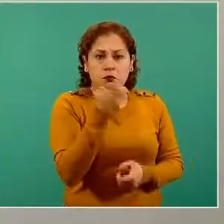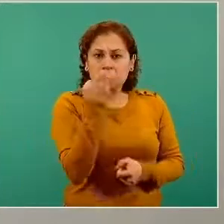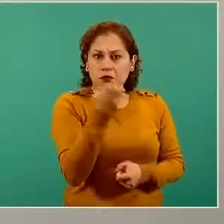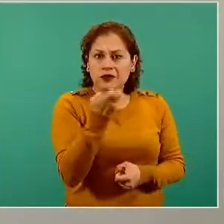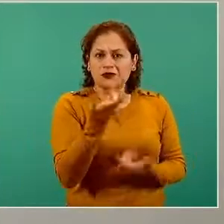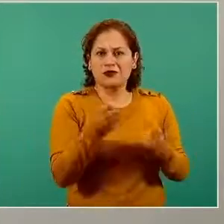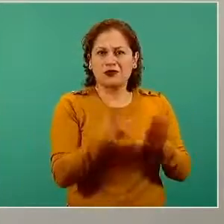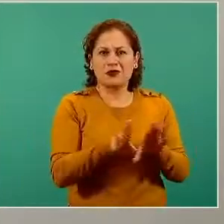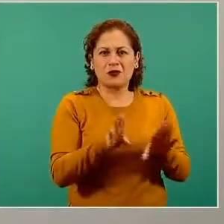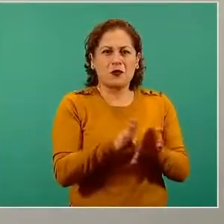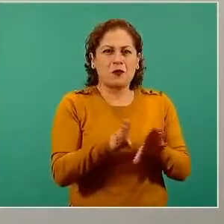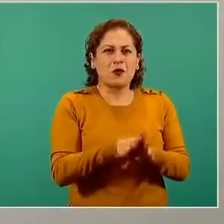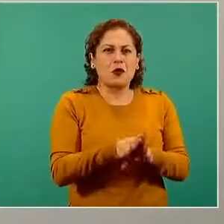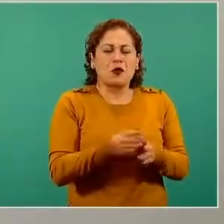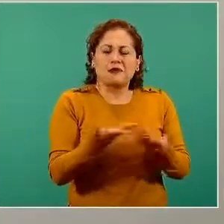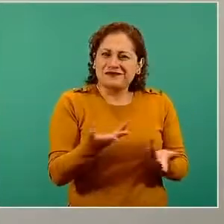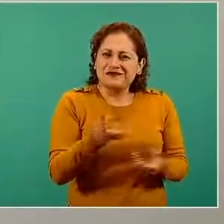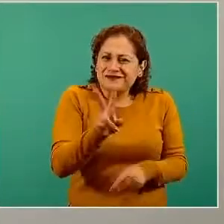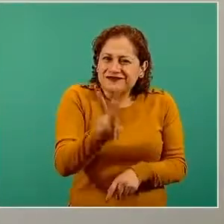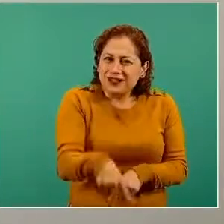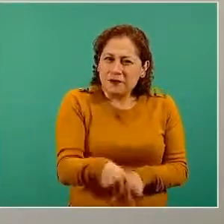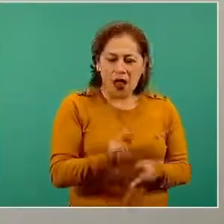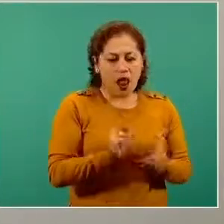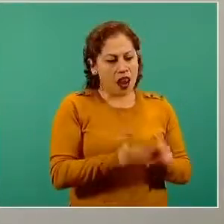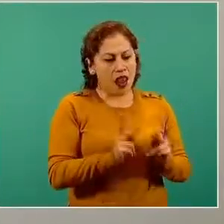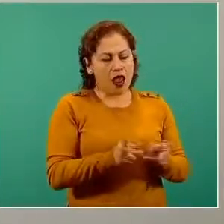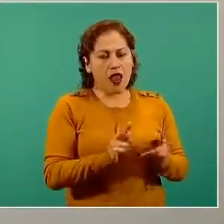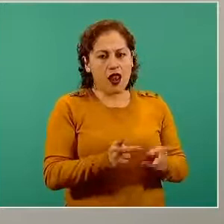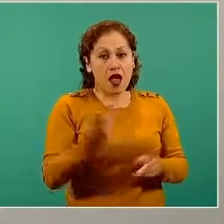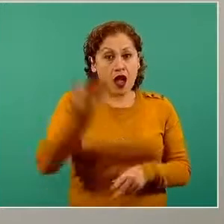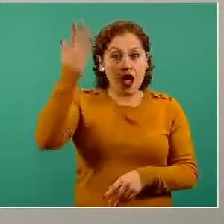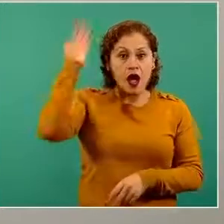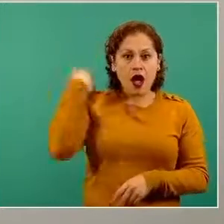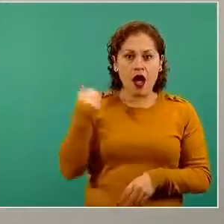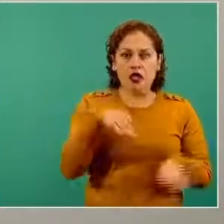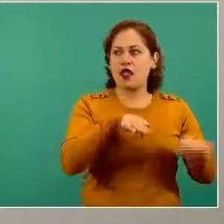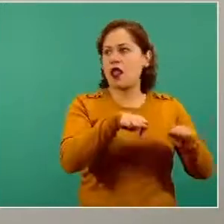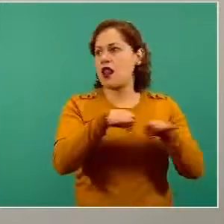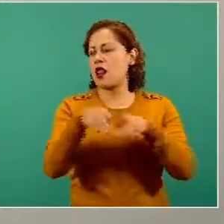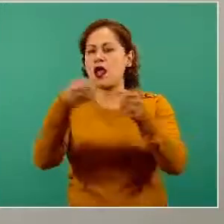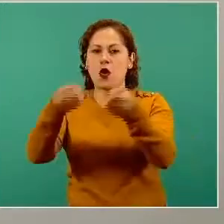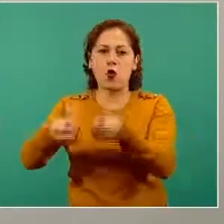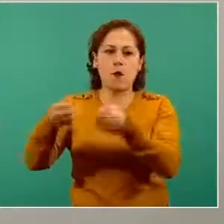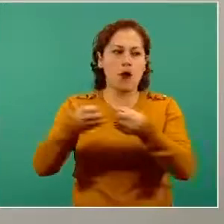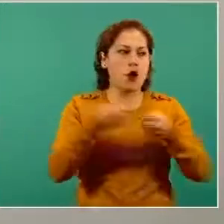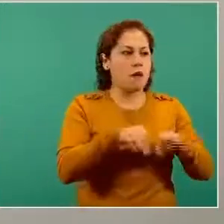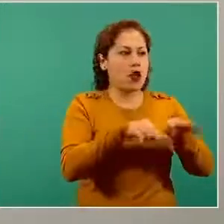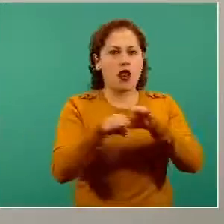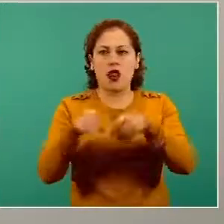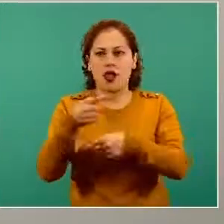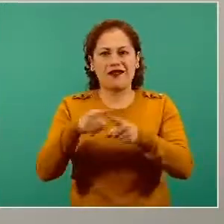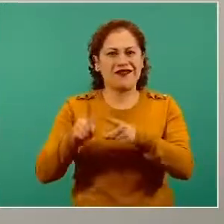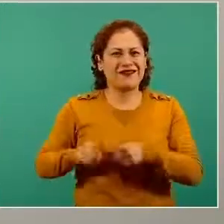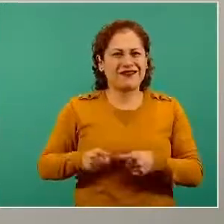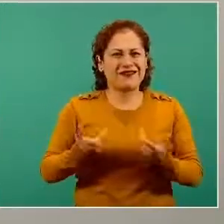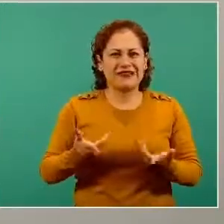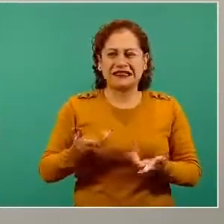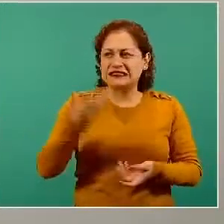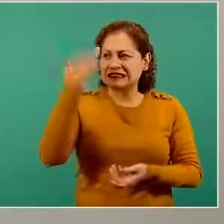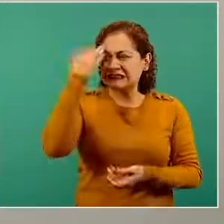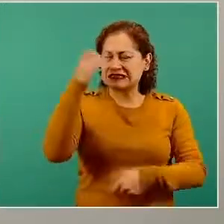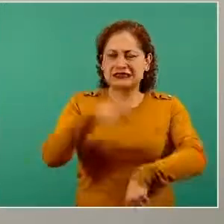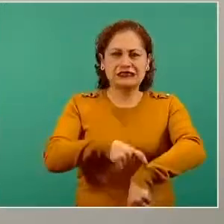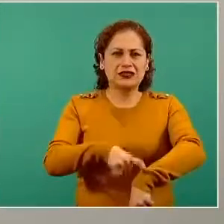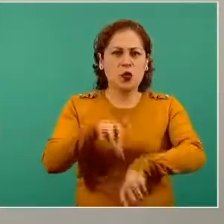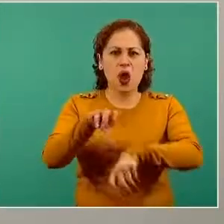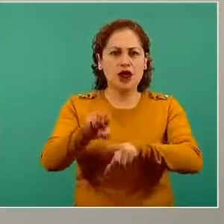día a lo mejor de tantas cosas que por el trajín diario no es posible a veces llevarlas a cabo. O sea, lo que estoy expresando es en función